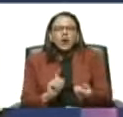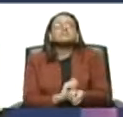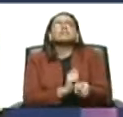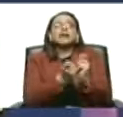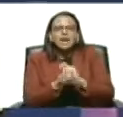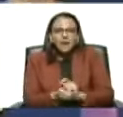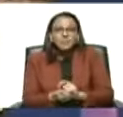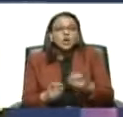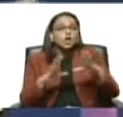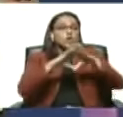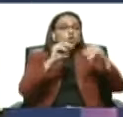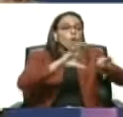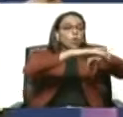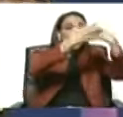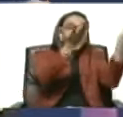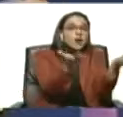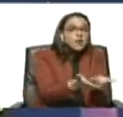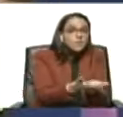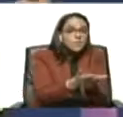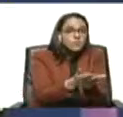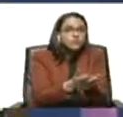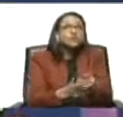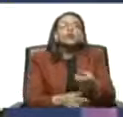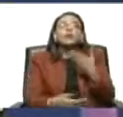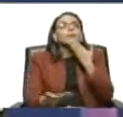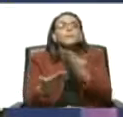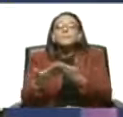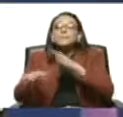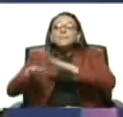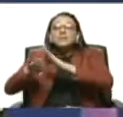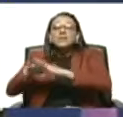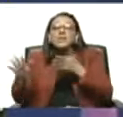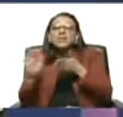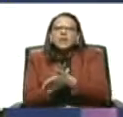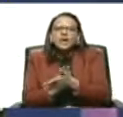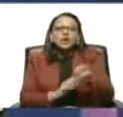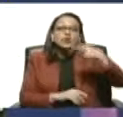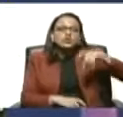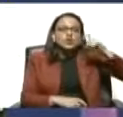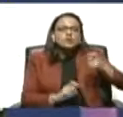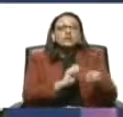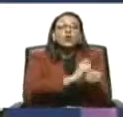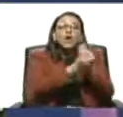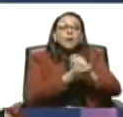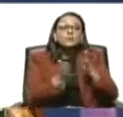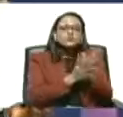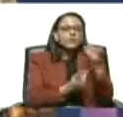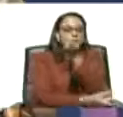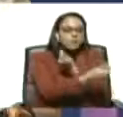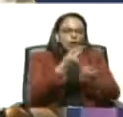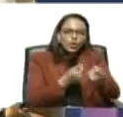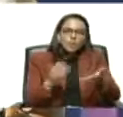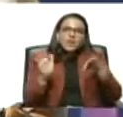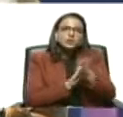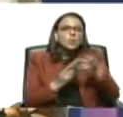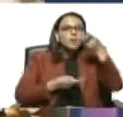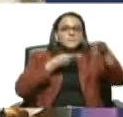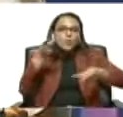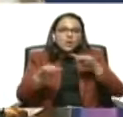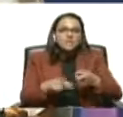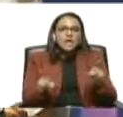pueblos del mundo, del sur global sobre todo lo reclaman, pero los pueblos del norte global, que son víctimas de